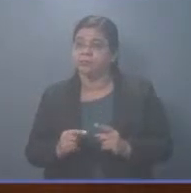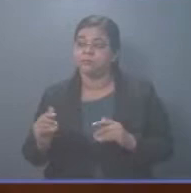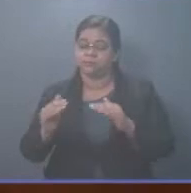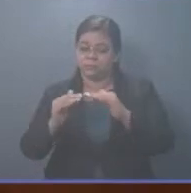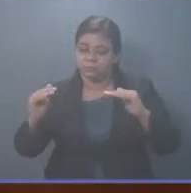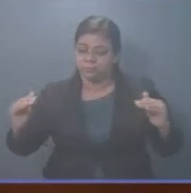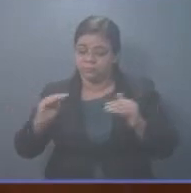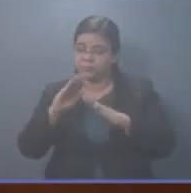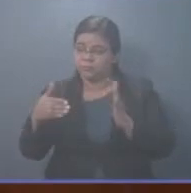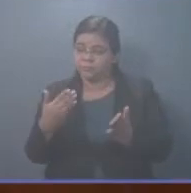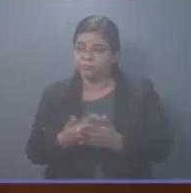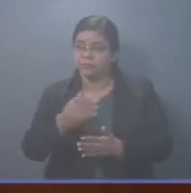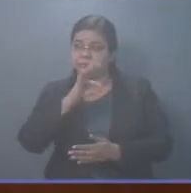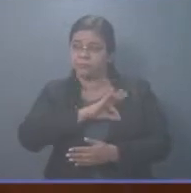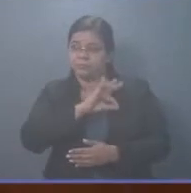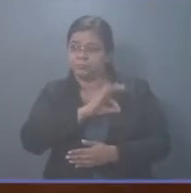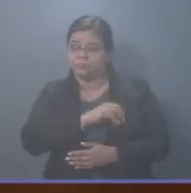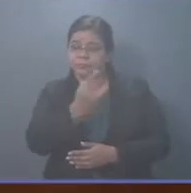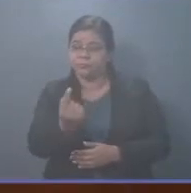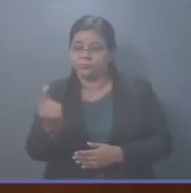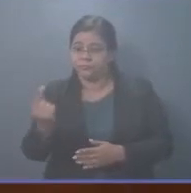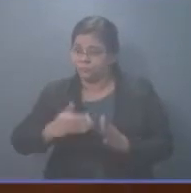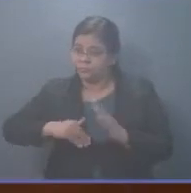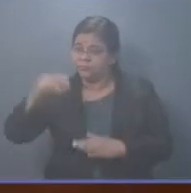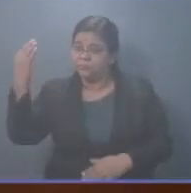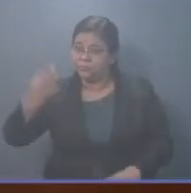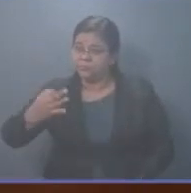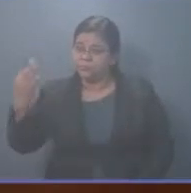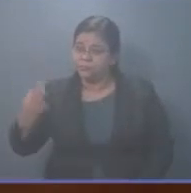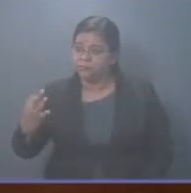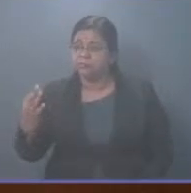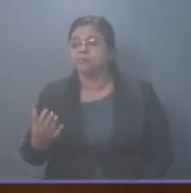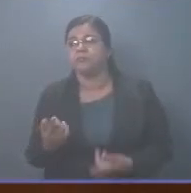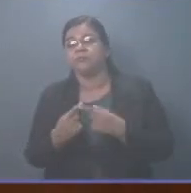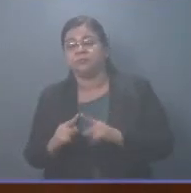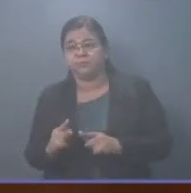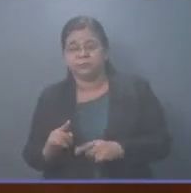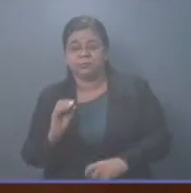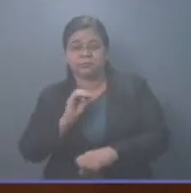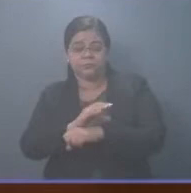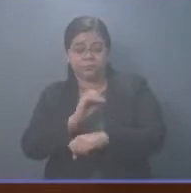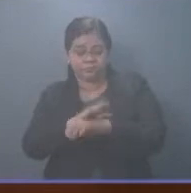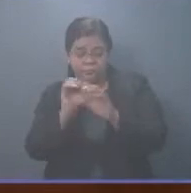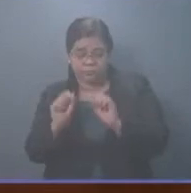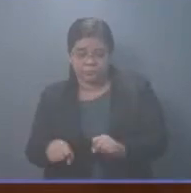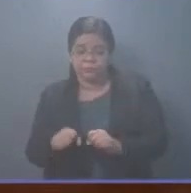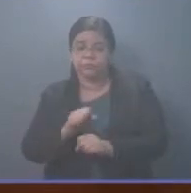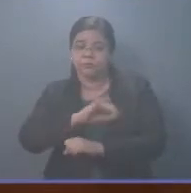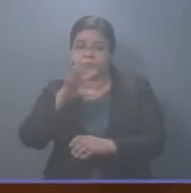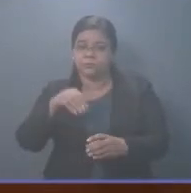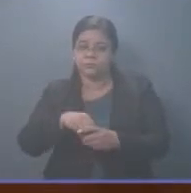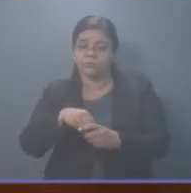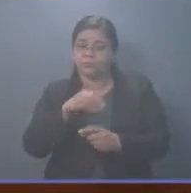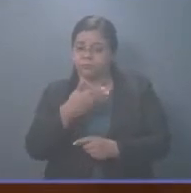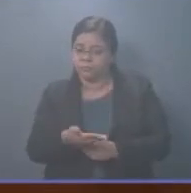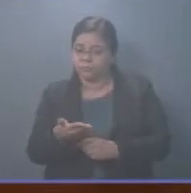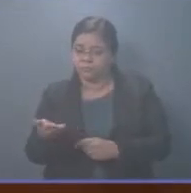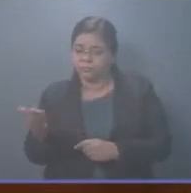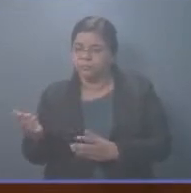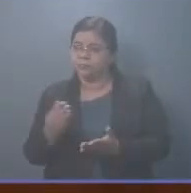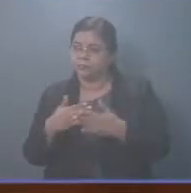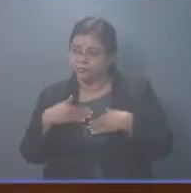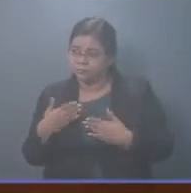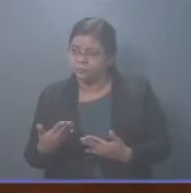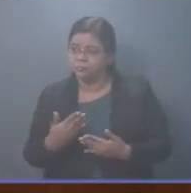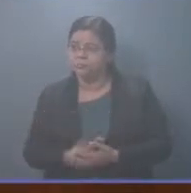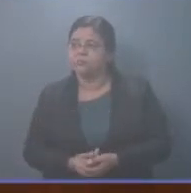con el otorgamiento de un beneficio a la persona que más lo necesite, siendo la sugerencia que se incorporaren esos elementos a la disposición